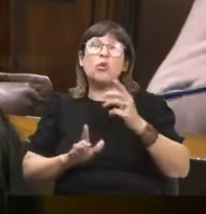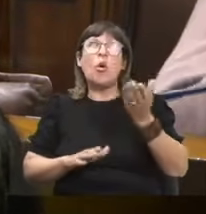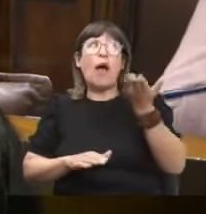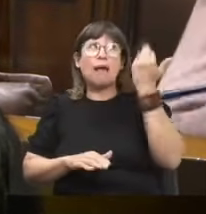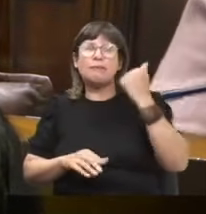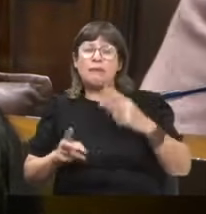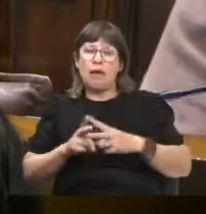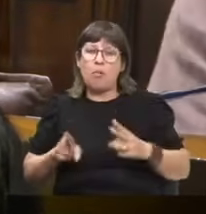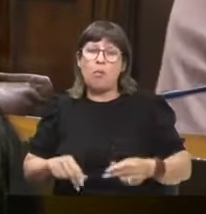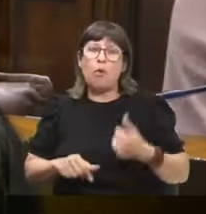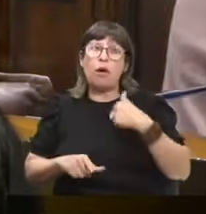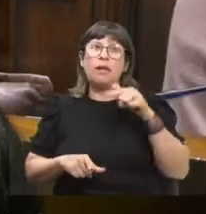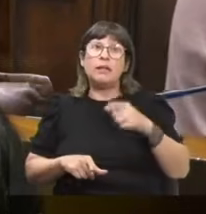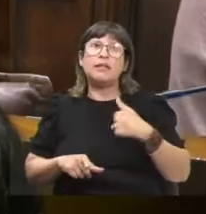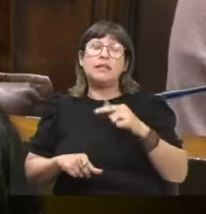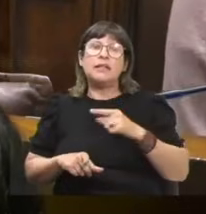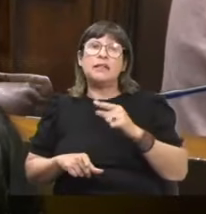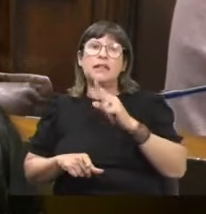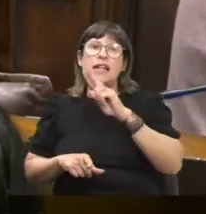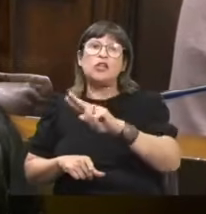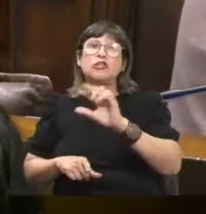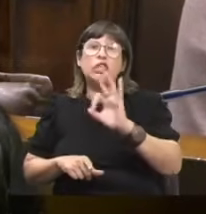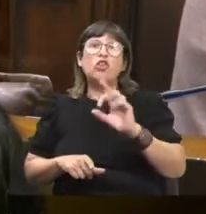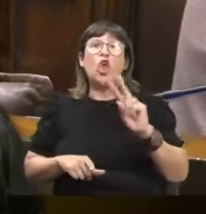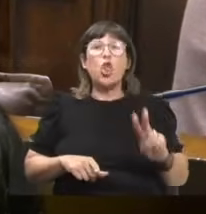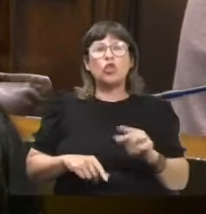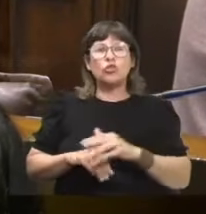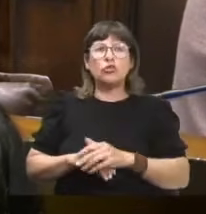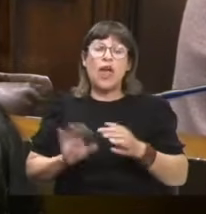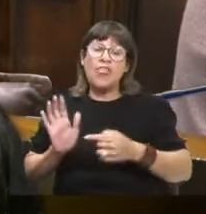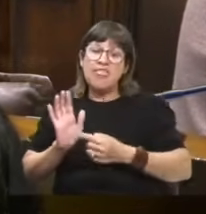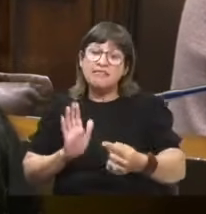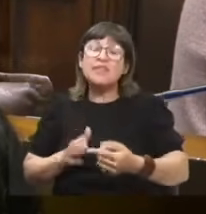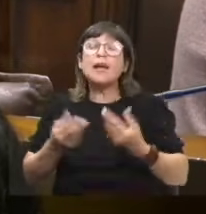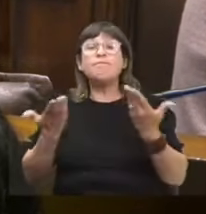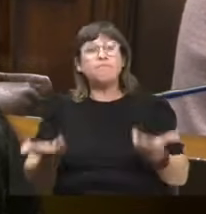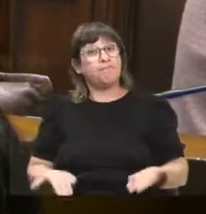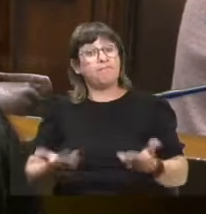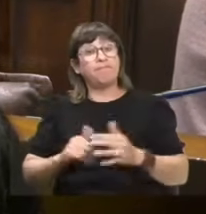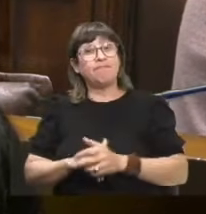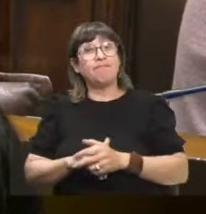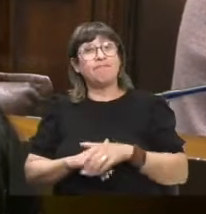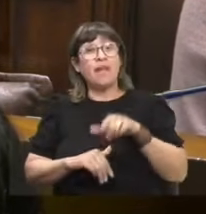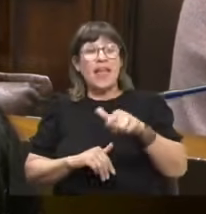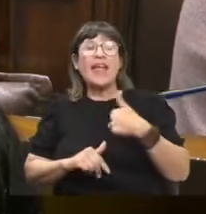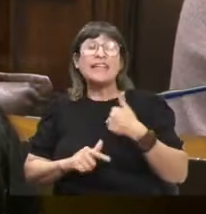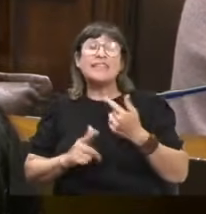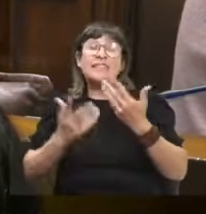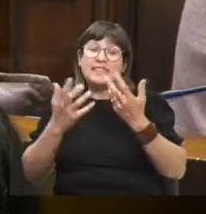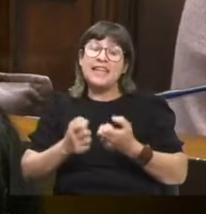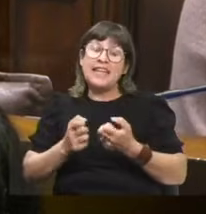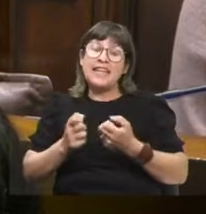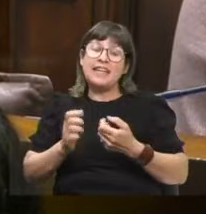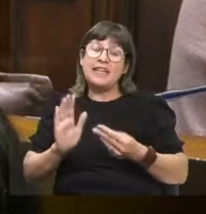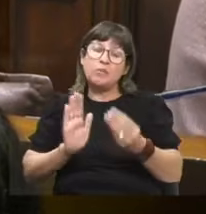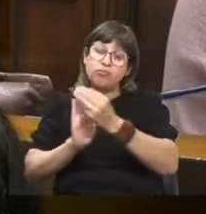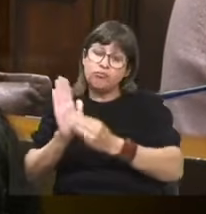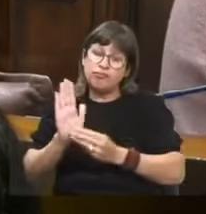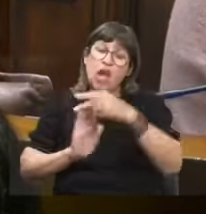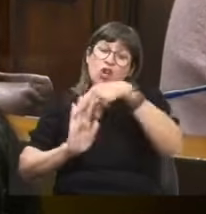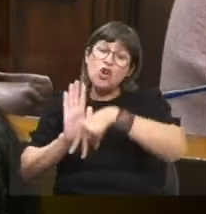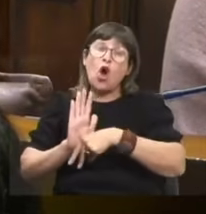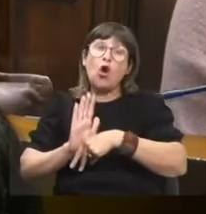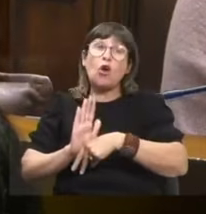entonces era el 202, decía que se trata de establecer normas de